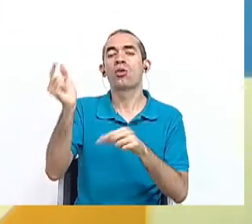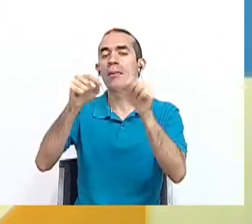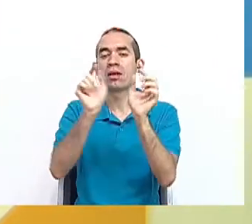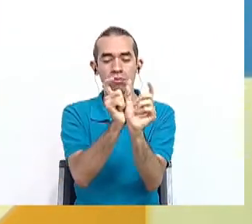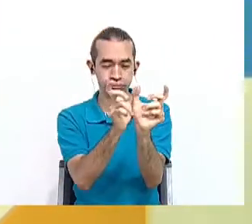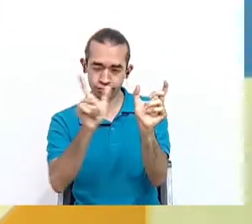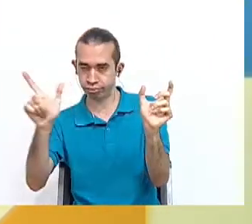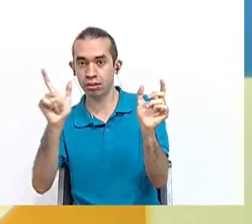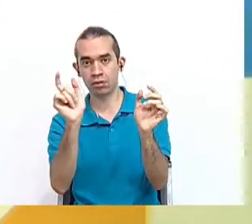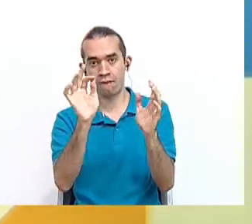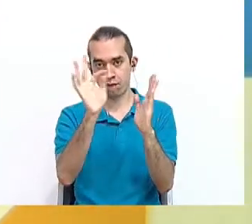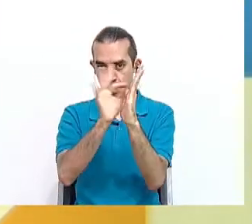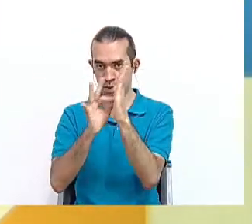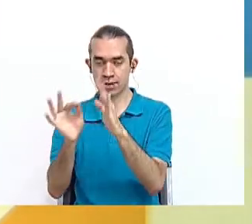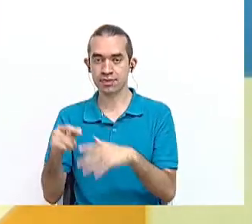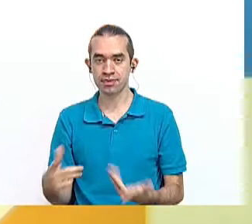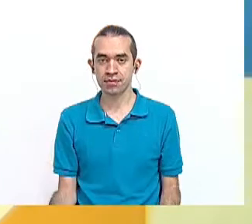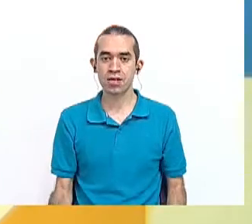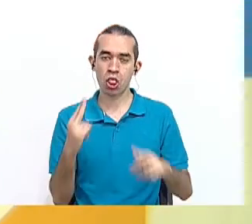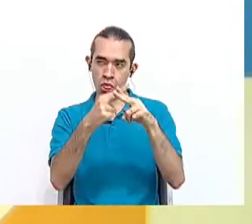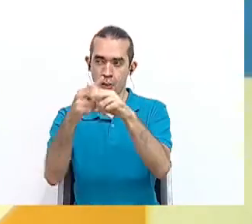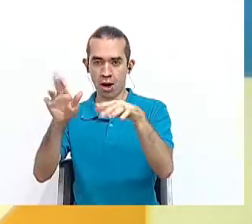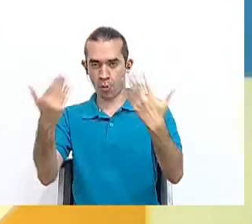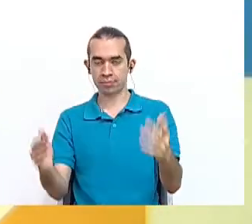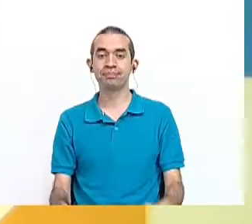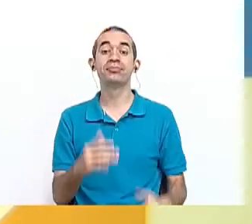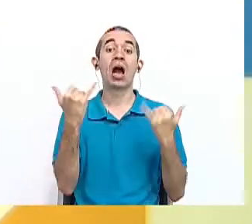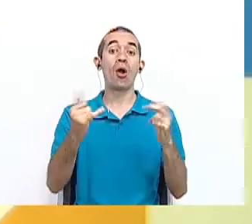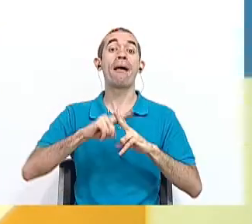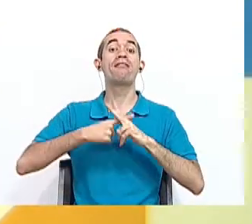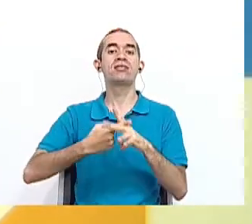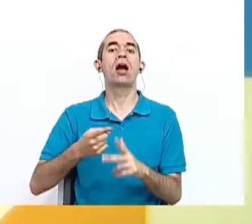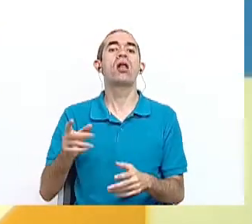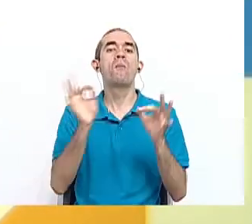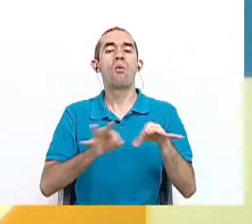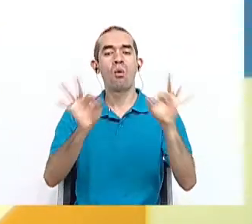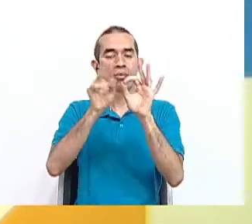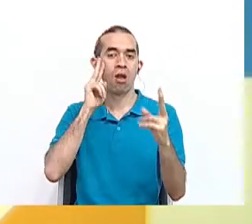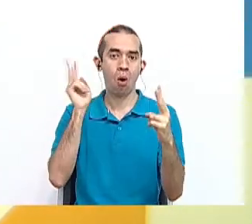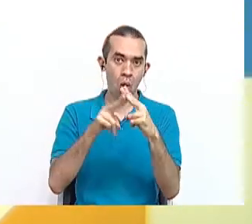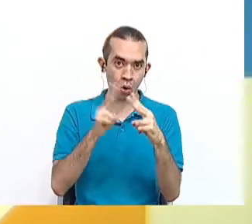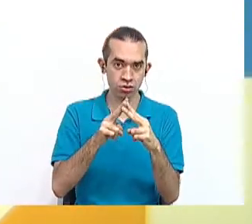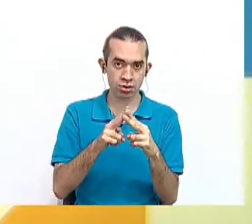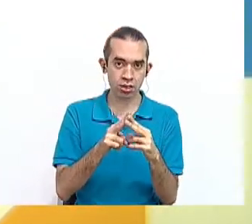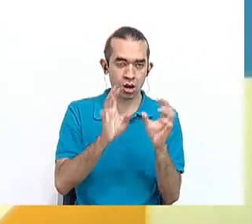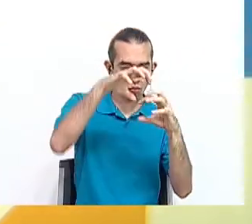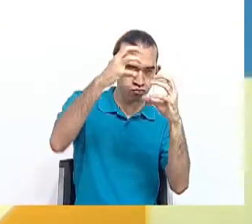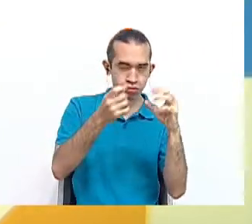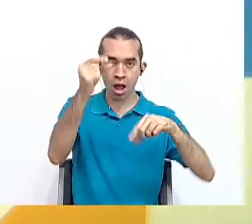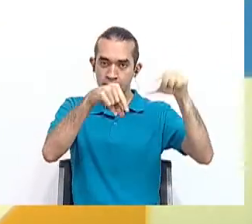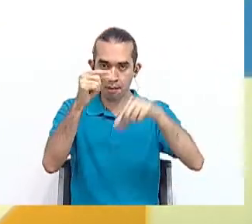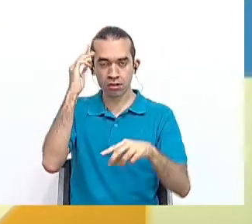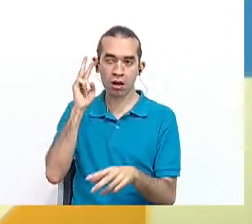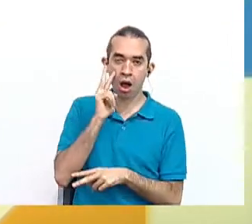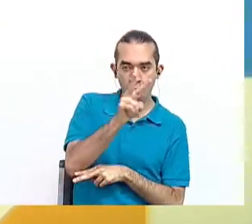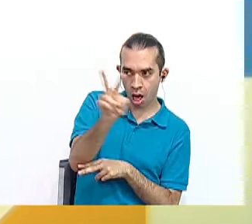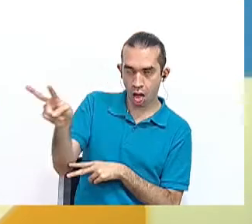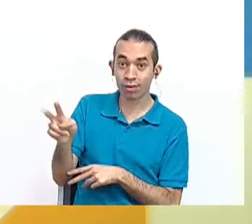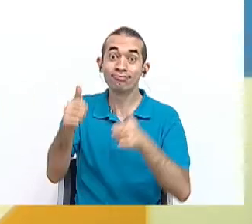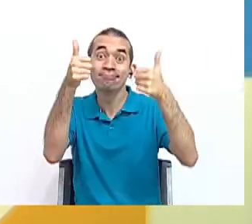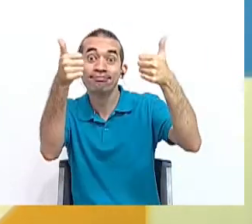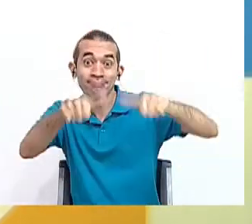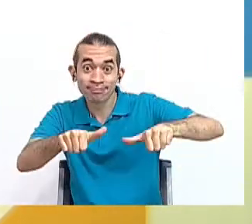para iniciar, es importante conocer un poquito de los compuestos químicos que tenemos a nuestro alrededor, ¿les